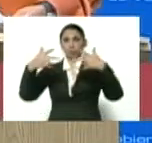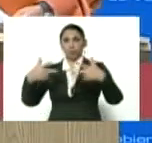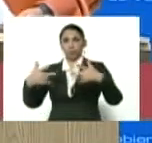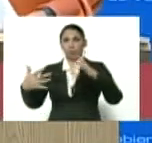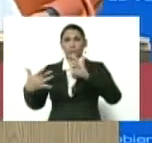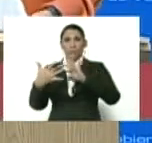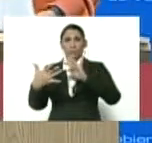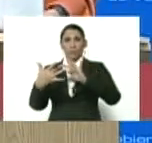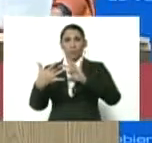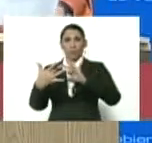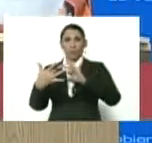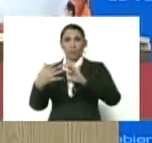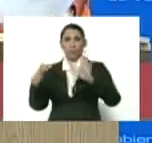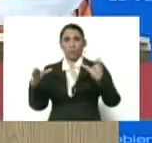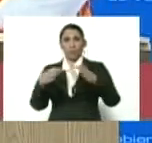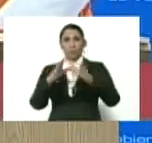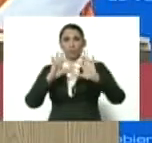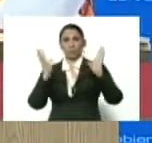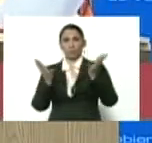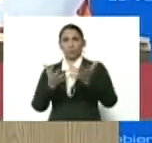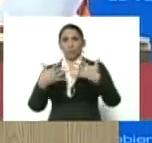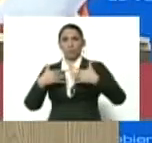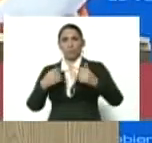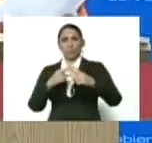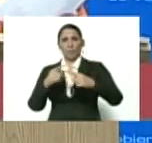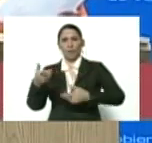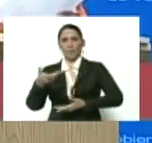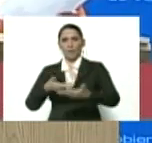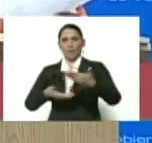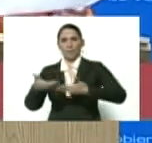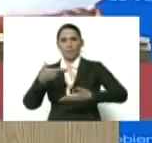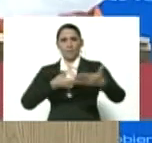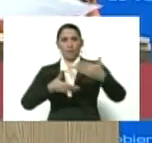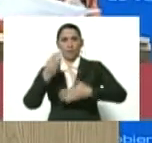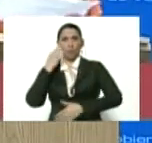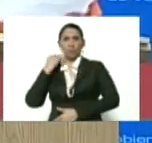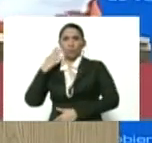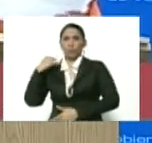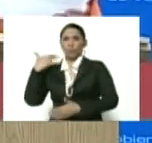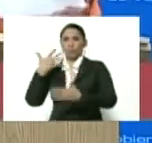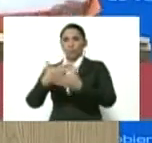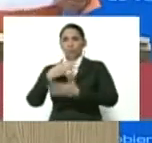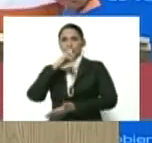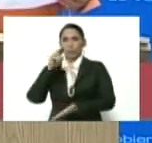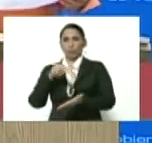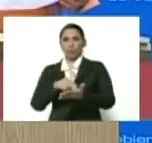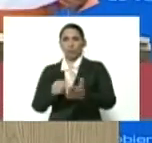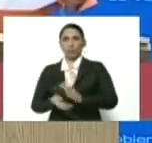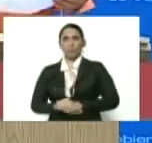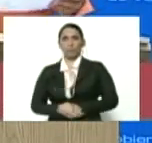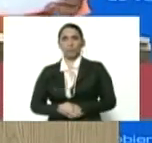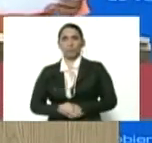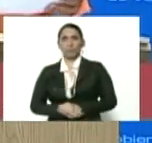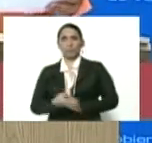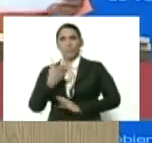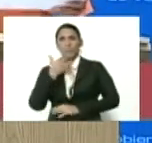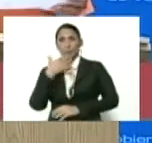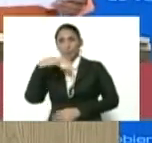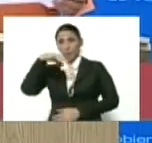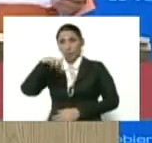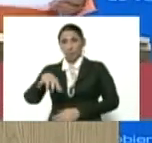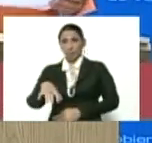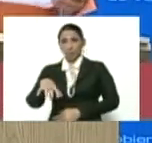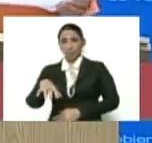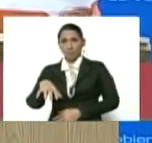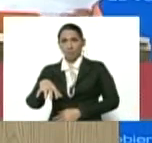la Organización Mundial de la Salud para el intercambio de las experiencias nacionales. En el caso de la región de las